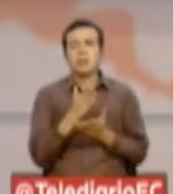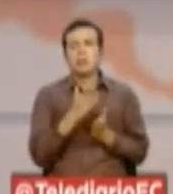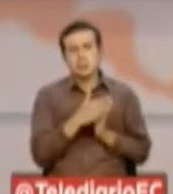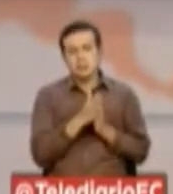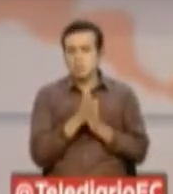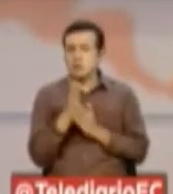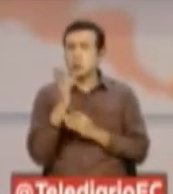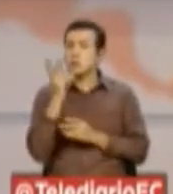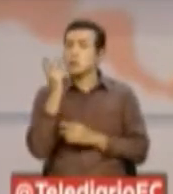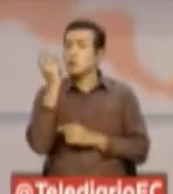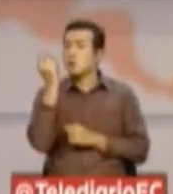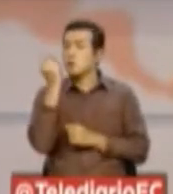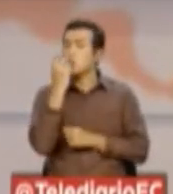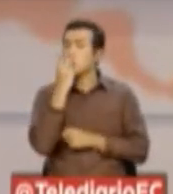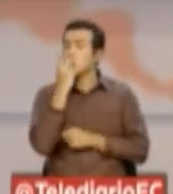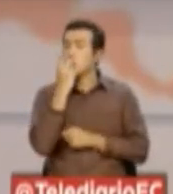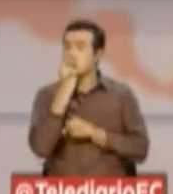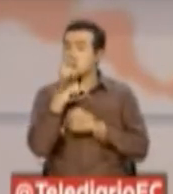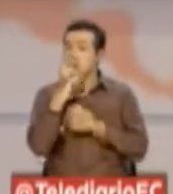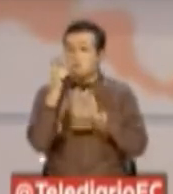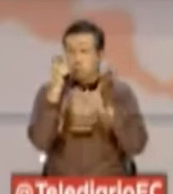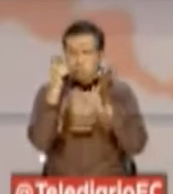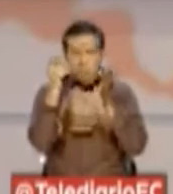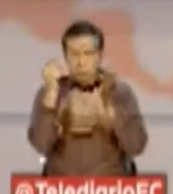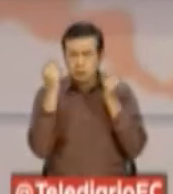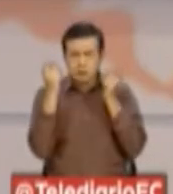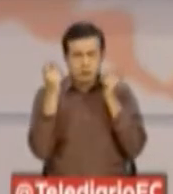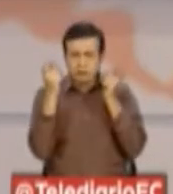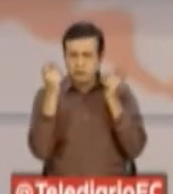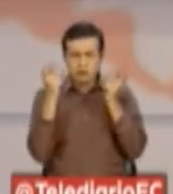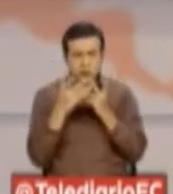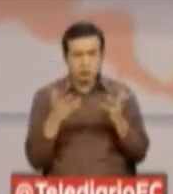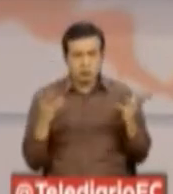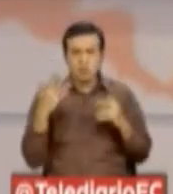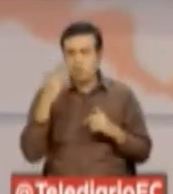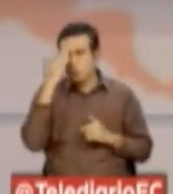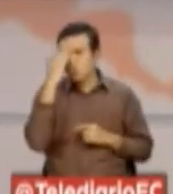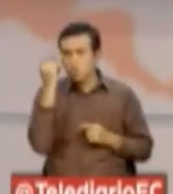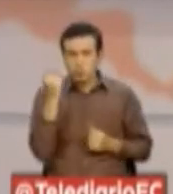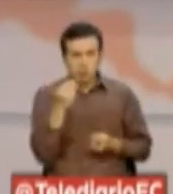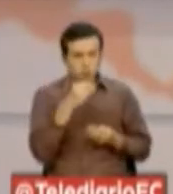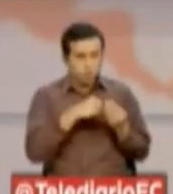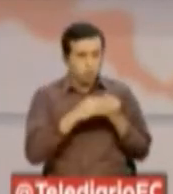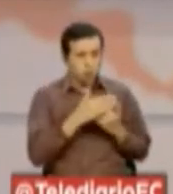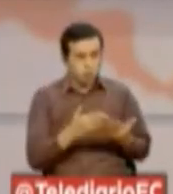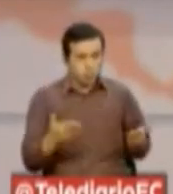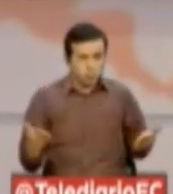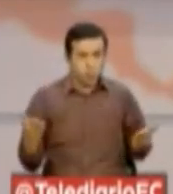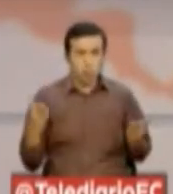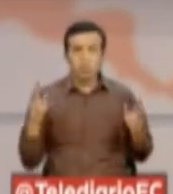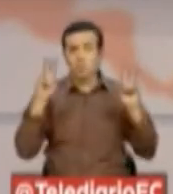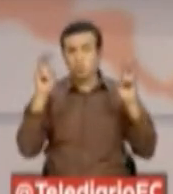para para que pueda actualmente saber cuánto se invierte ahí sí en el área social